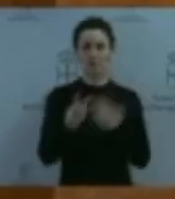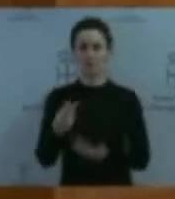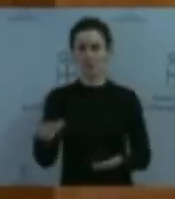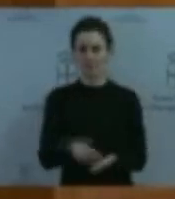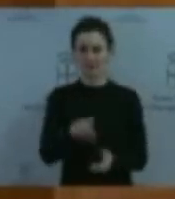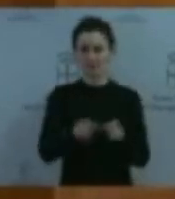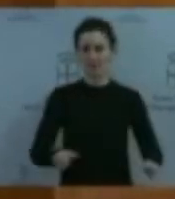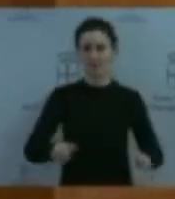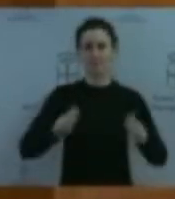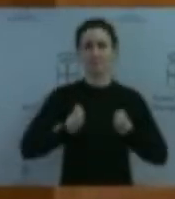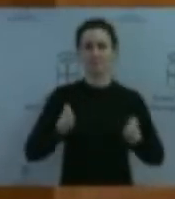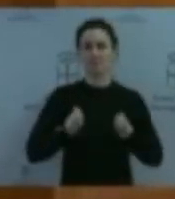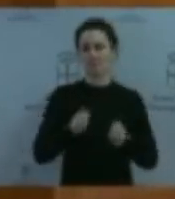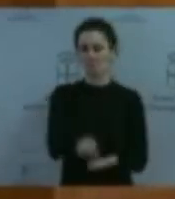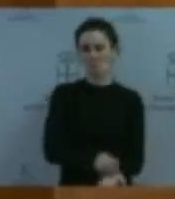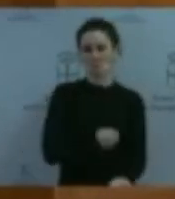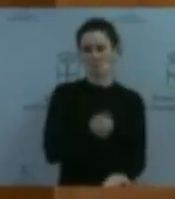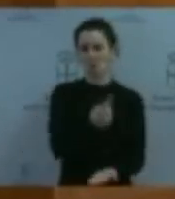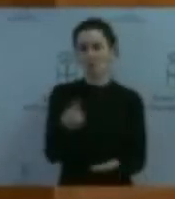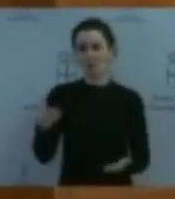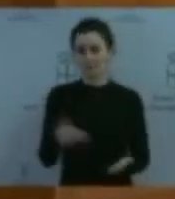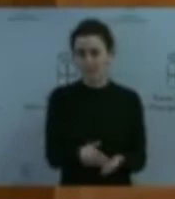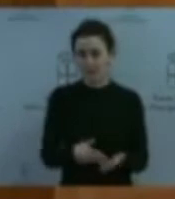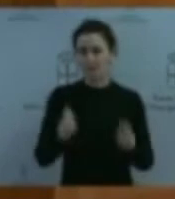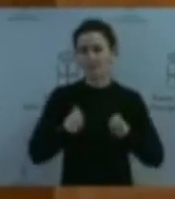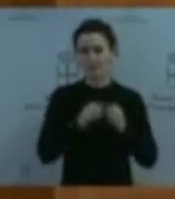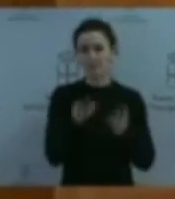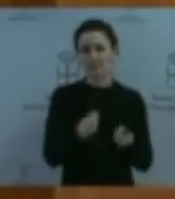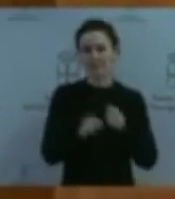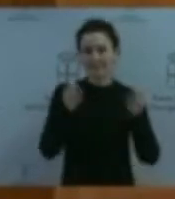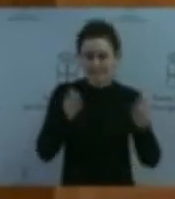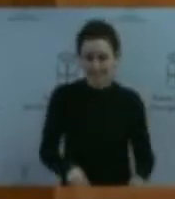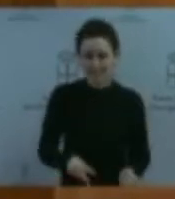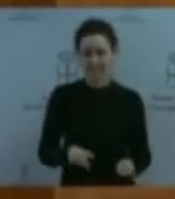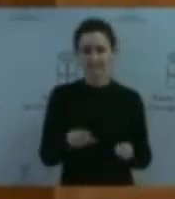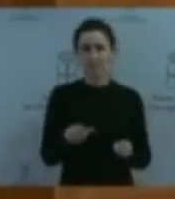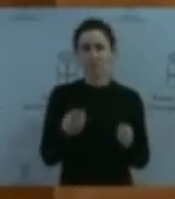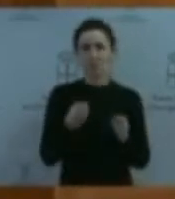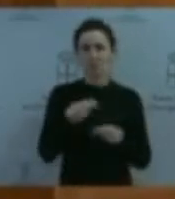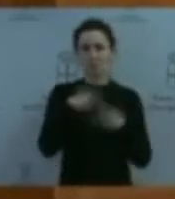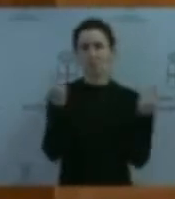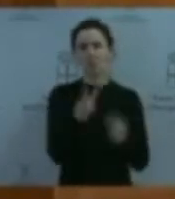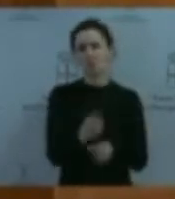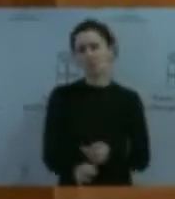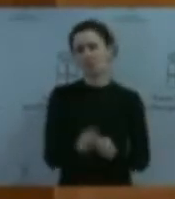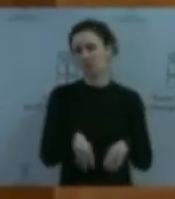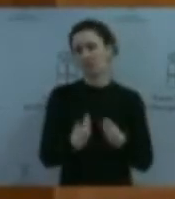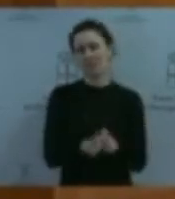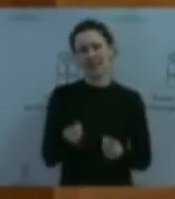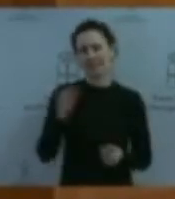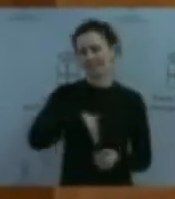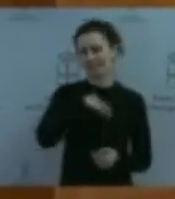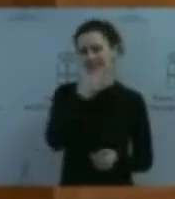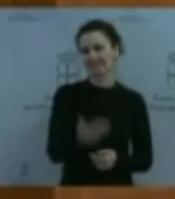11.000 viviendas nuevas sin vender y un parque de vivienda pública que no llegaba al 2% del total, mientras que en países de nuestro entorno se sitúa